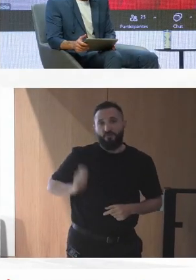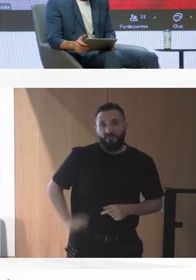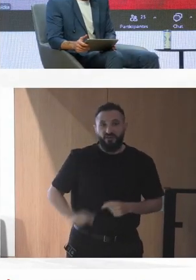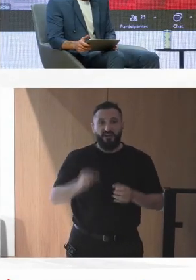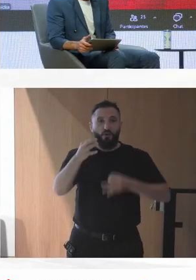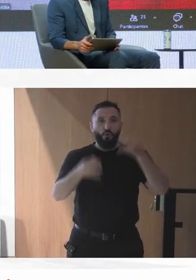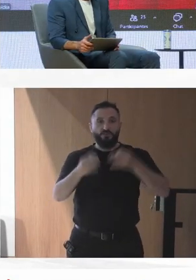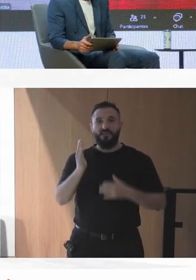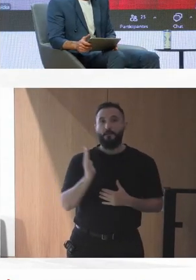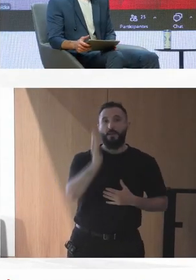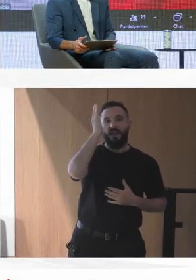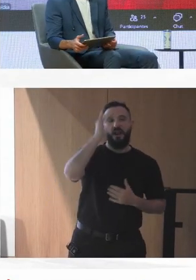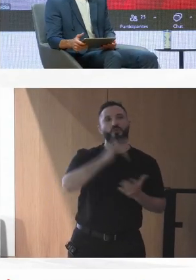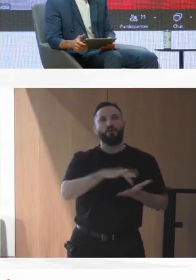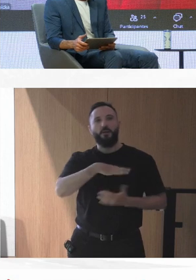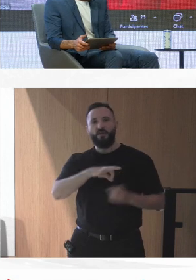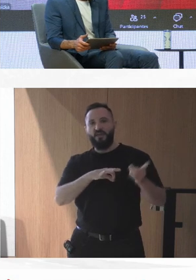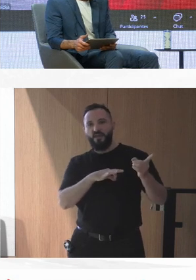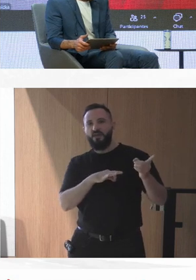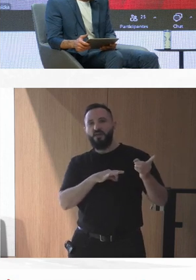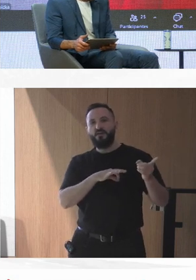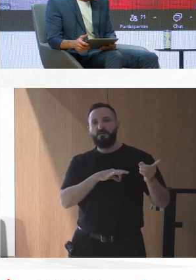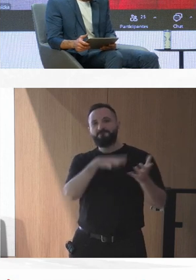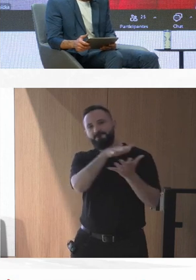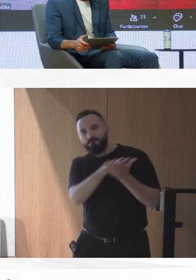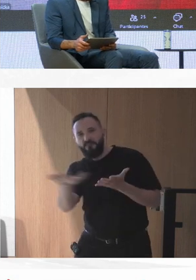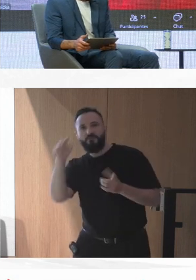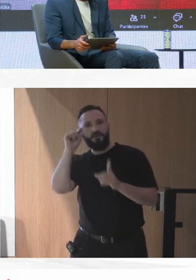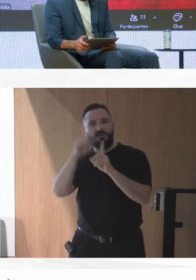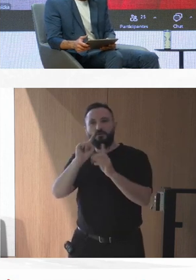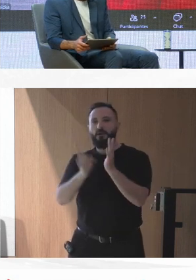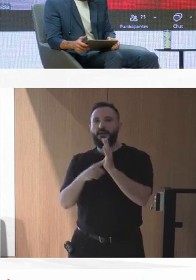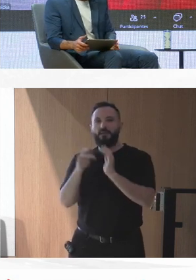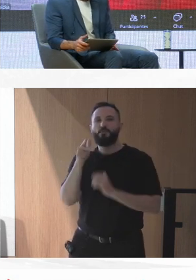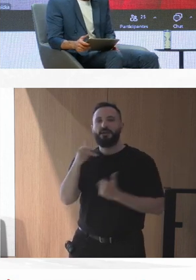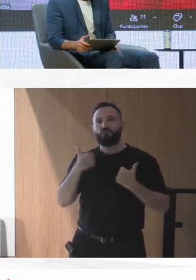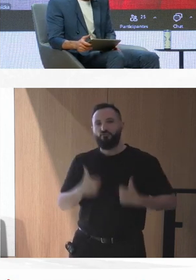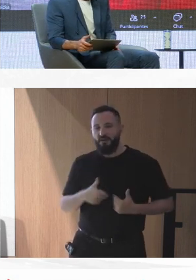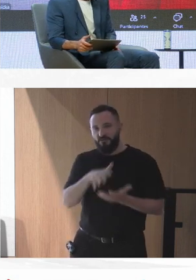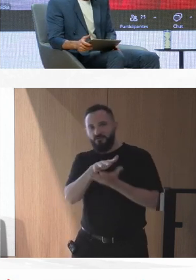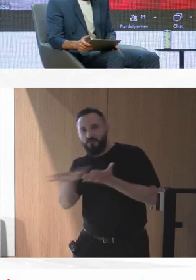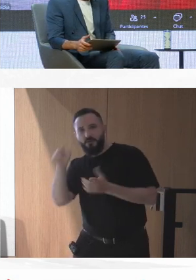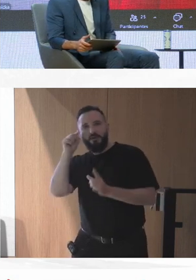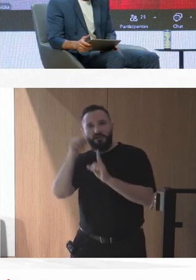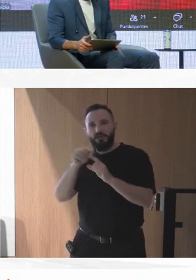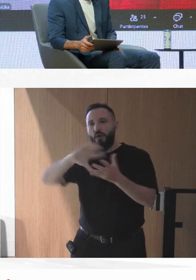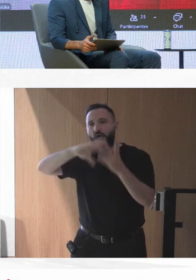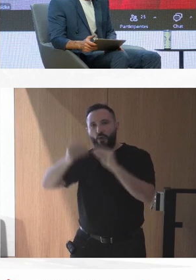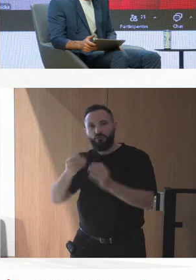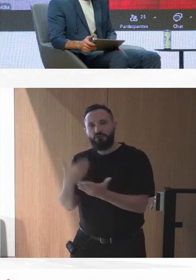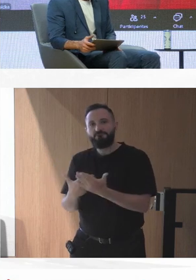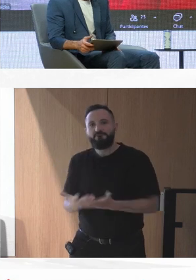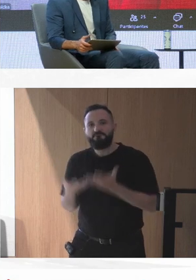depender directamente en la legislación sobre derechos humanos para proporcionar estos ajustes? Y